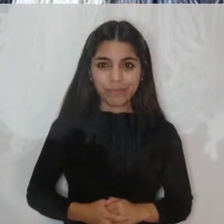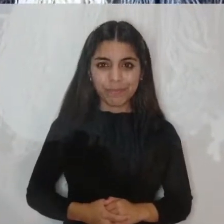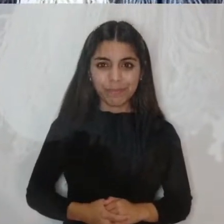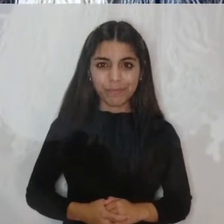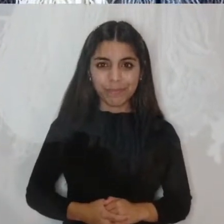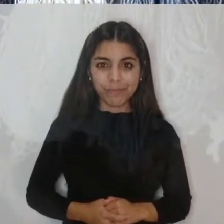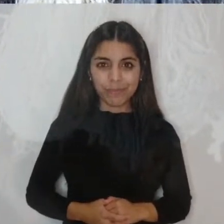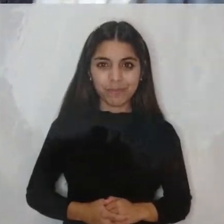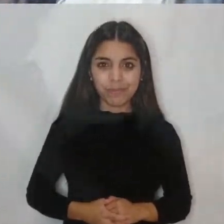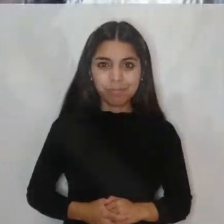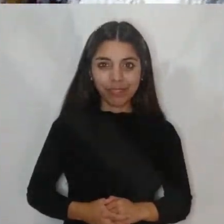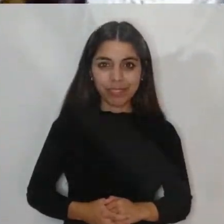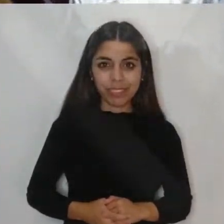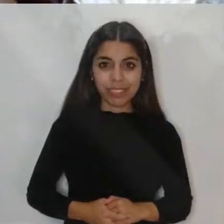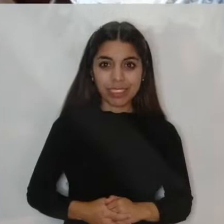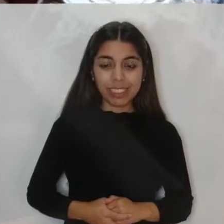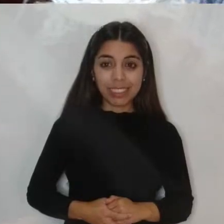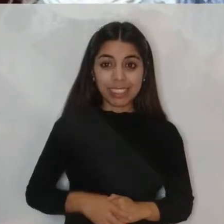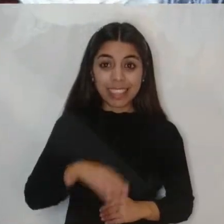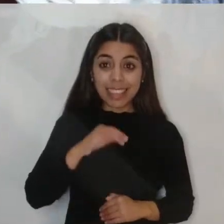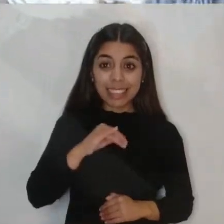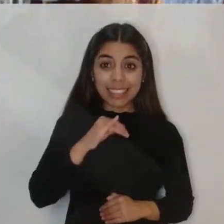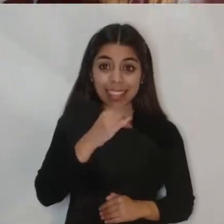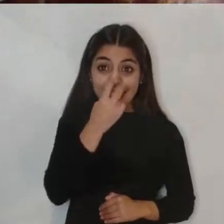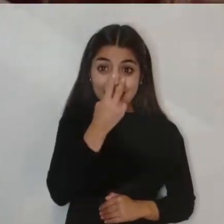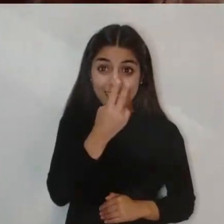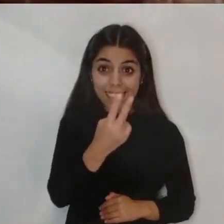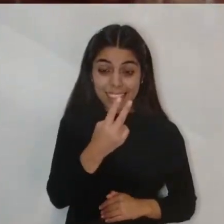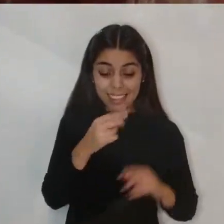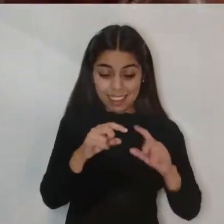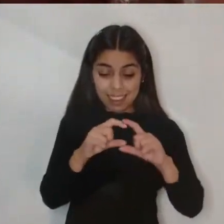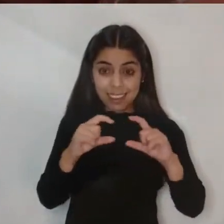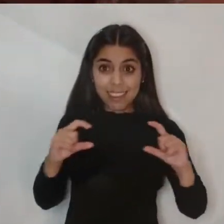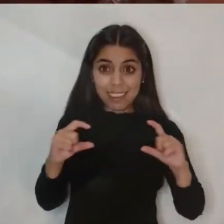Ahí tengo este, el fijador. Este, el country.